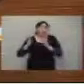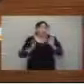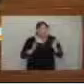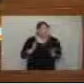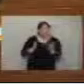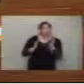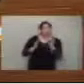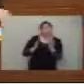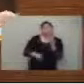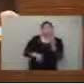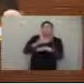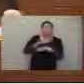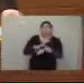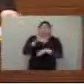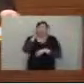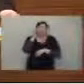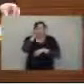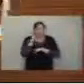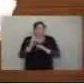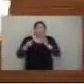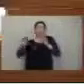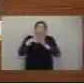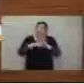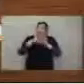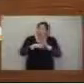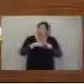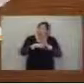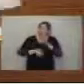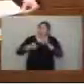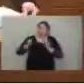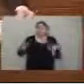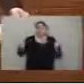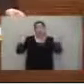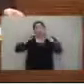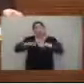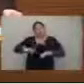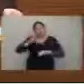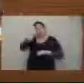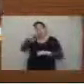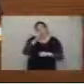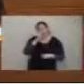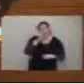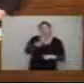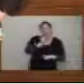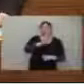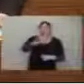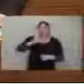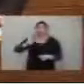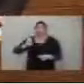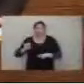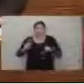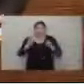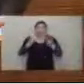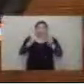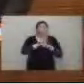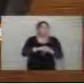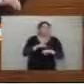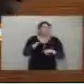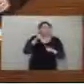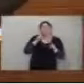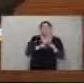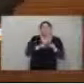cumplió con las normas y con el acuerdo desde el año 2000, de la ratio de 4 alumnos, que usted conoce perfectamente,